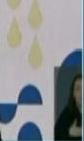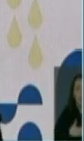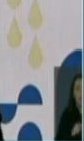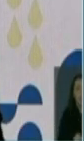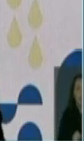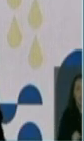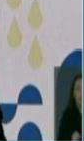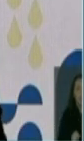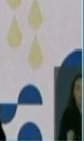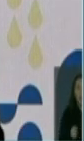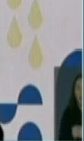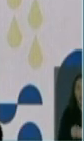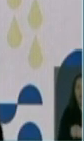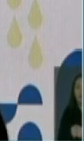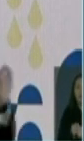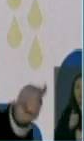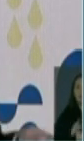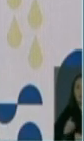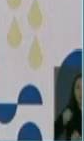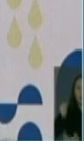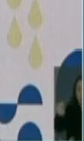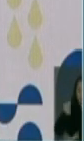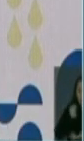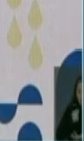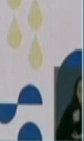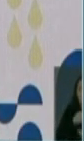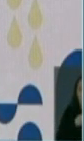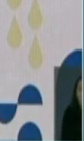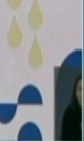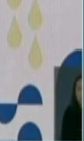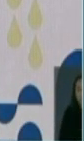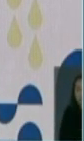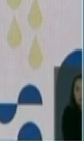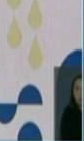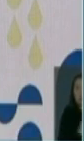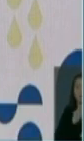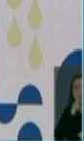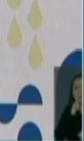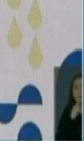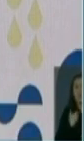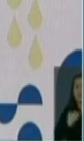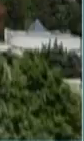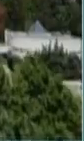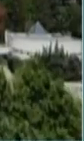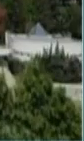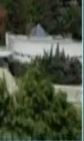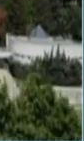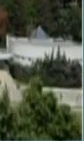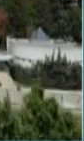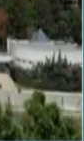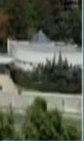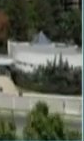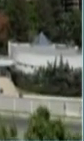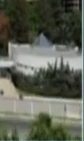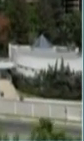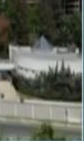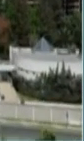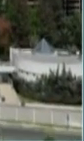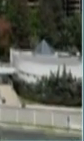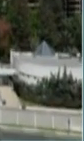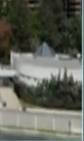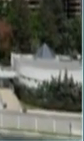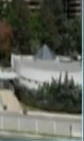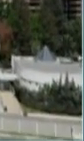noticia ya se estaba, digamos, avizorando, porque era una promesa de Gabriel Boric en plena campaña política, en